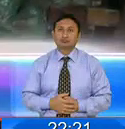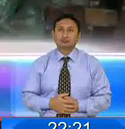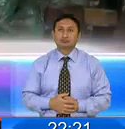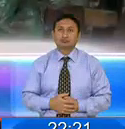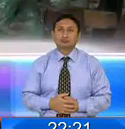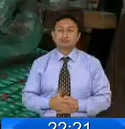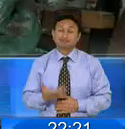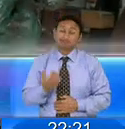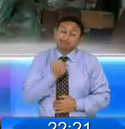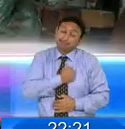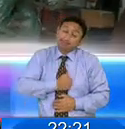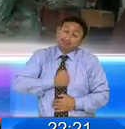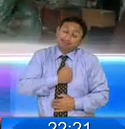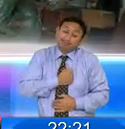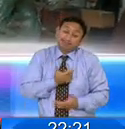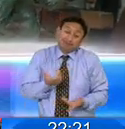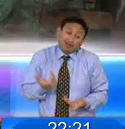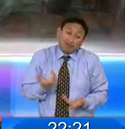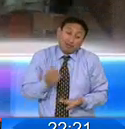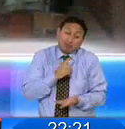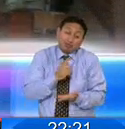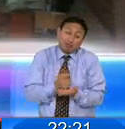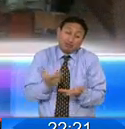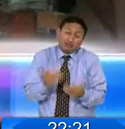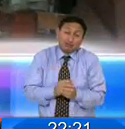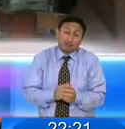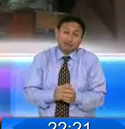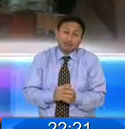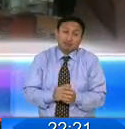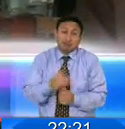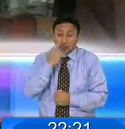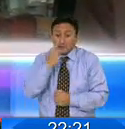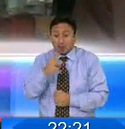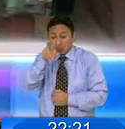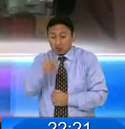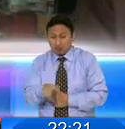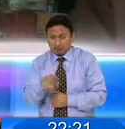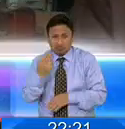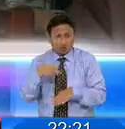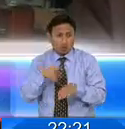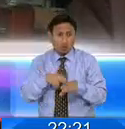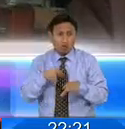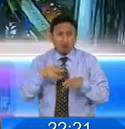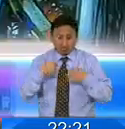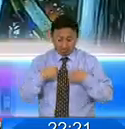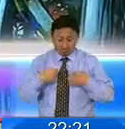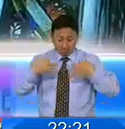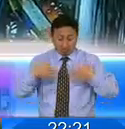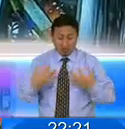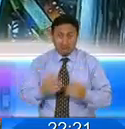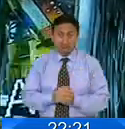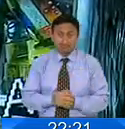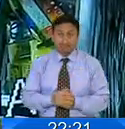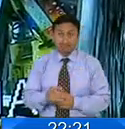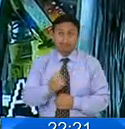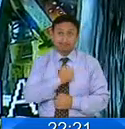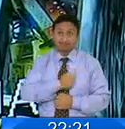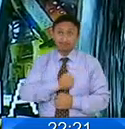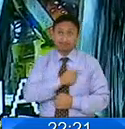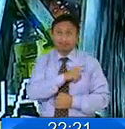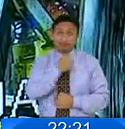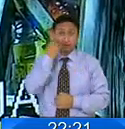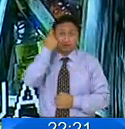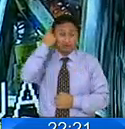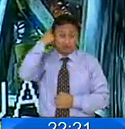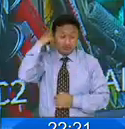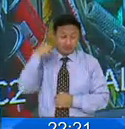Es penoso, es triste, pero la realidad es esa. Una apariencia normal, personas bien vestidas. Lo lamentable, decepcionante y triste